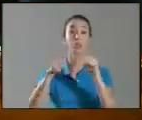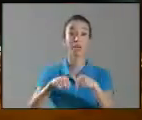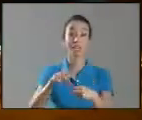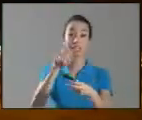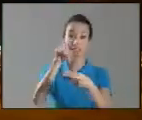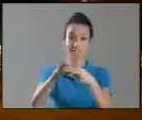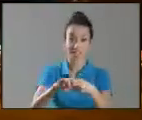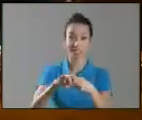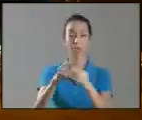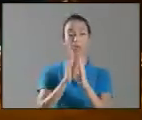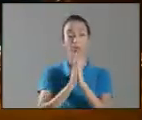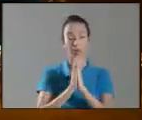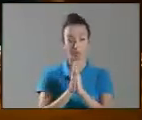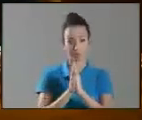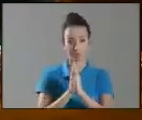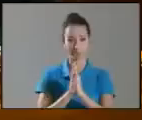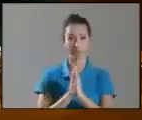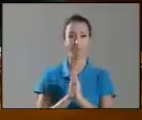Gloria al Señor.